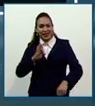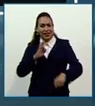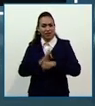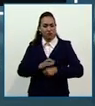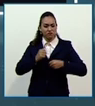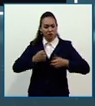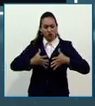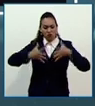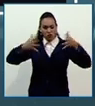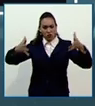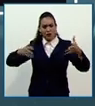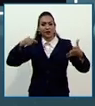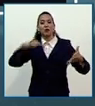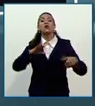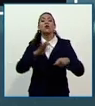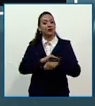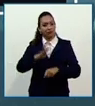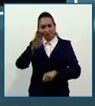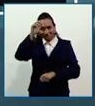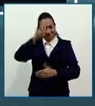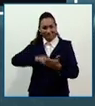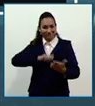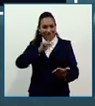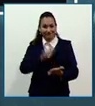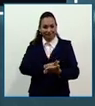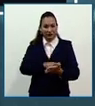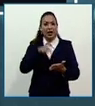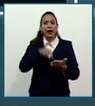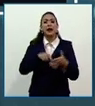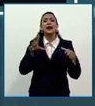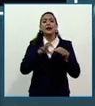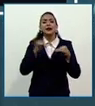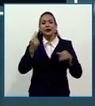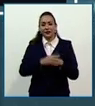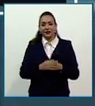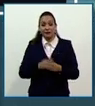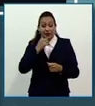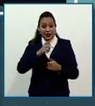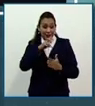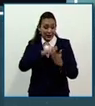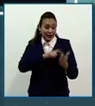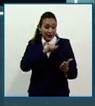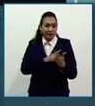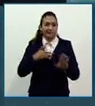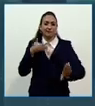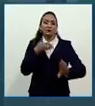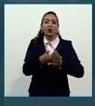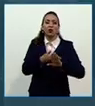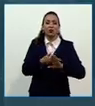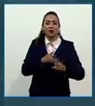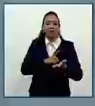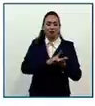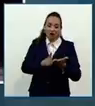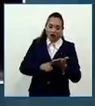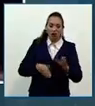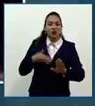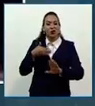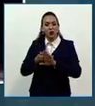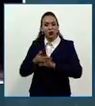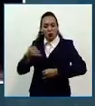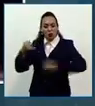en contra de la reforma judicial, al considerar que afecta la imparcialidad y la independencia judicial. Realizaron una manifestación y